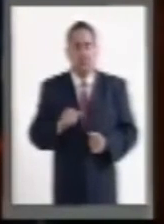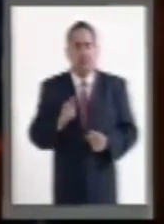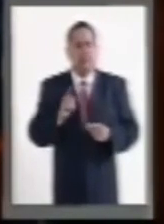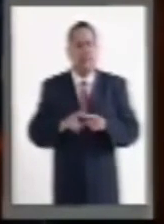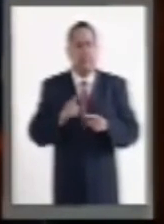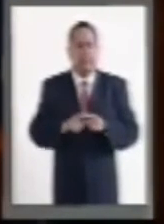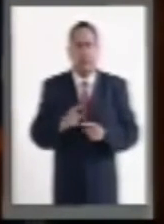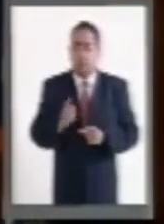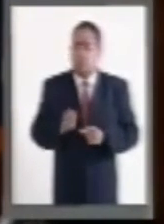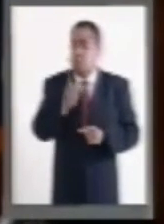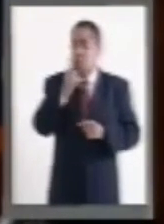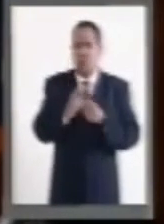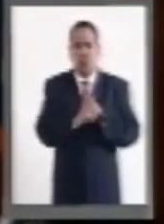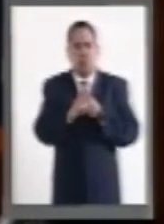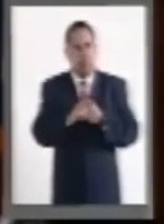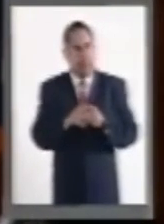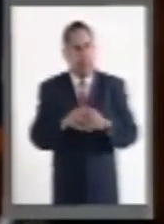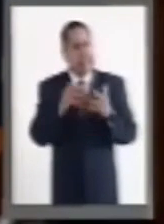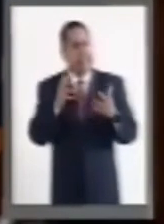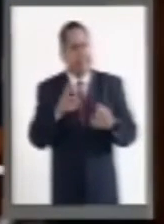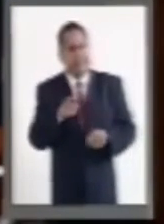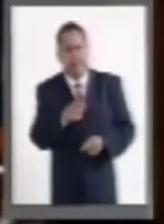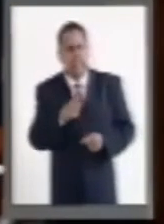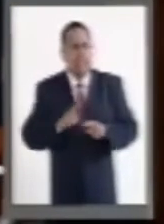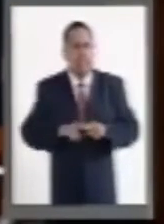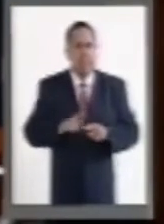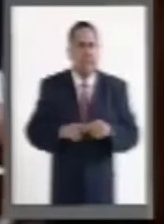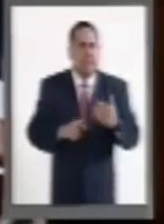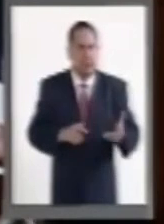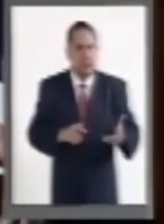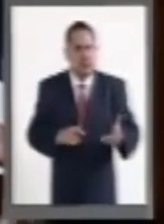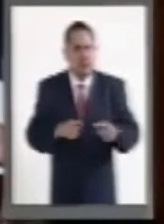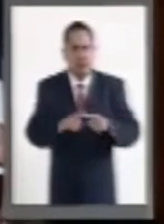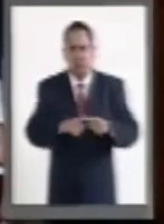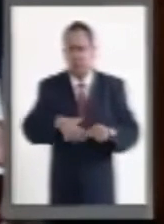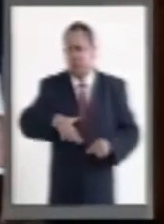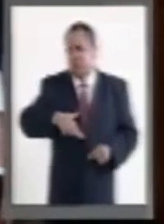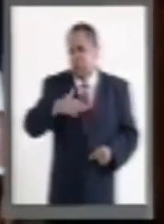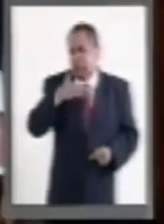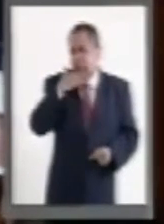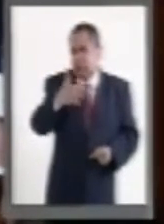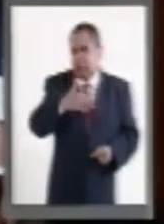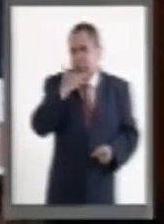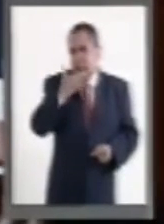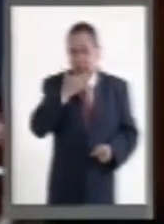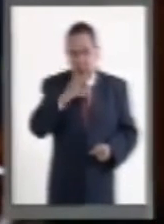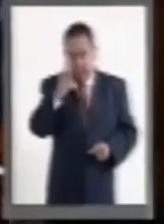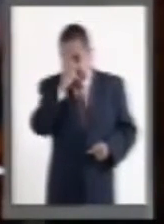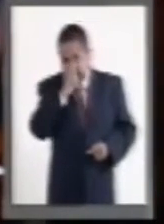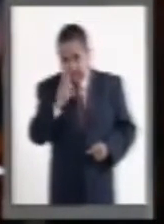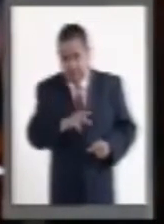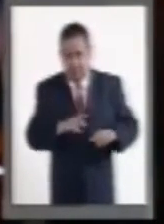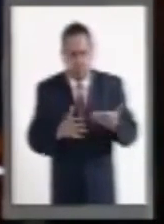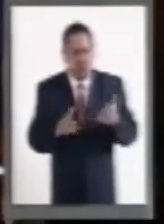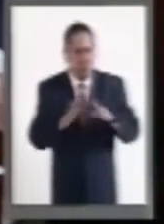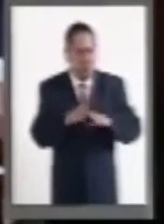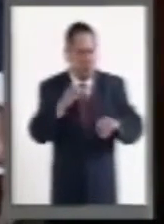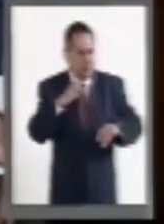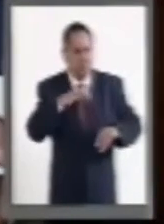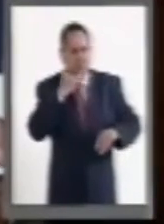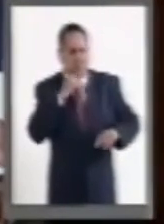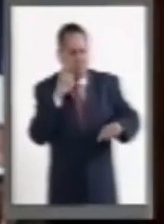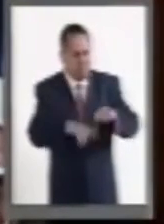de esos grandes problemas es la corrupción. ¿Cómo erradicar la corrupción